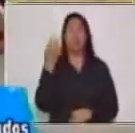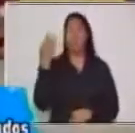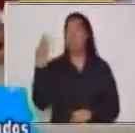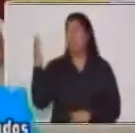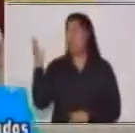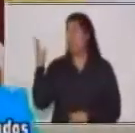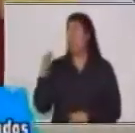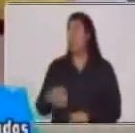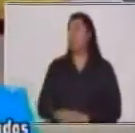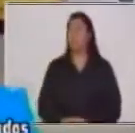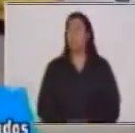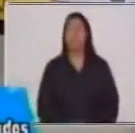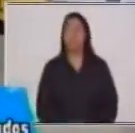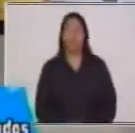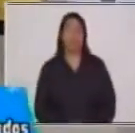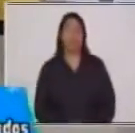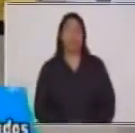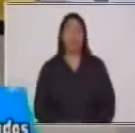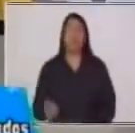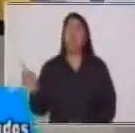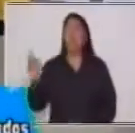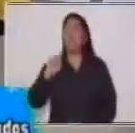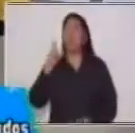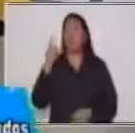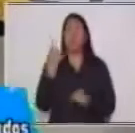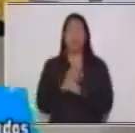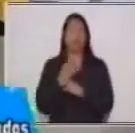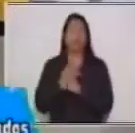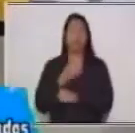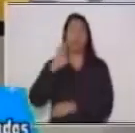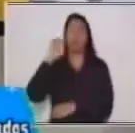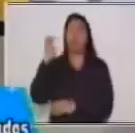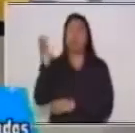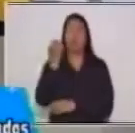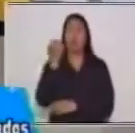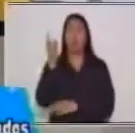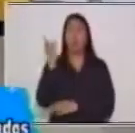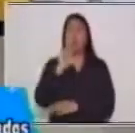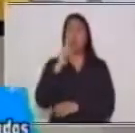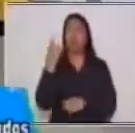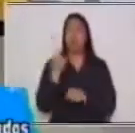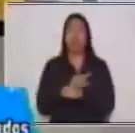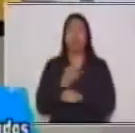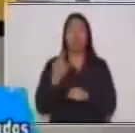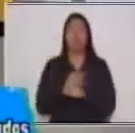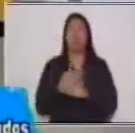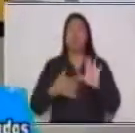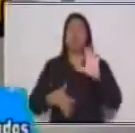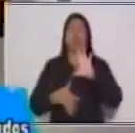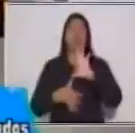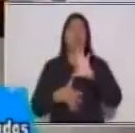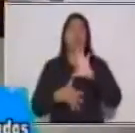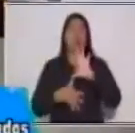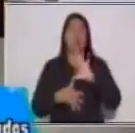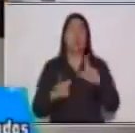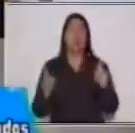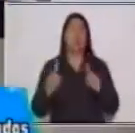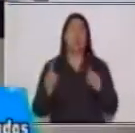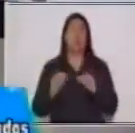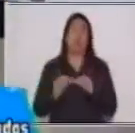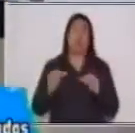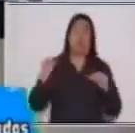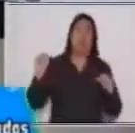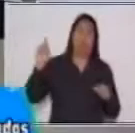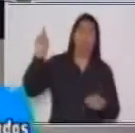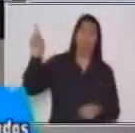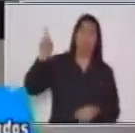esta no se usa ni en Europa ni en América. Se usa en el Oriente Medio, en Egipto, en